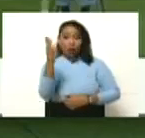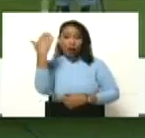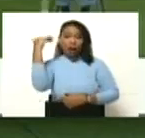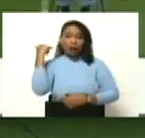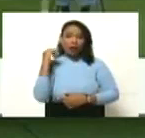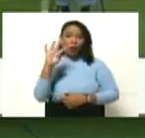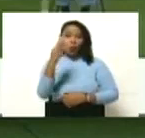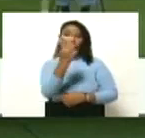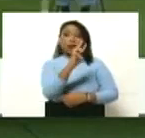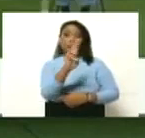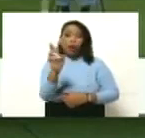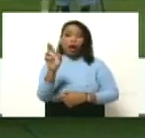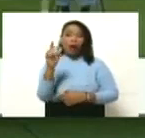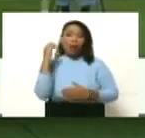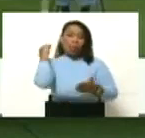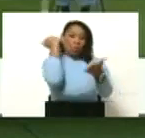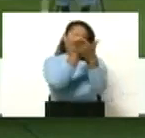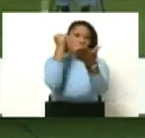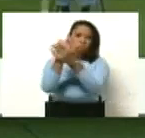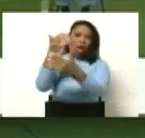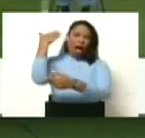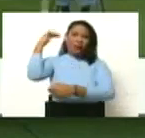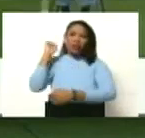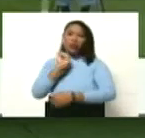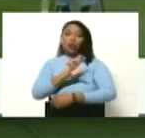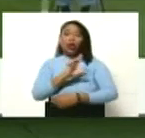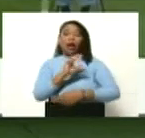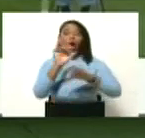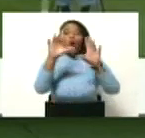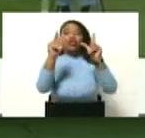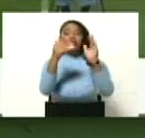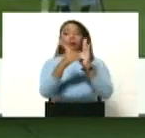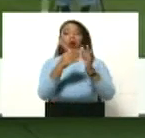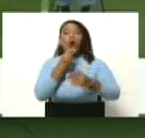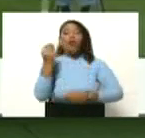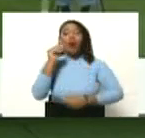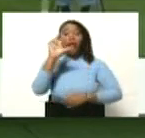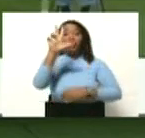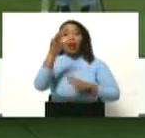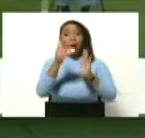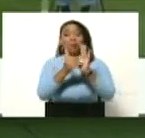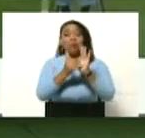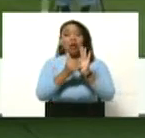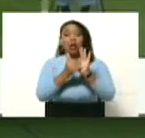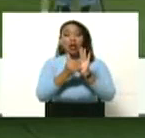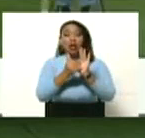más de 11.000 jóvenes, 3.000 de los cuales no aparecen aún.